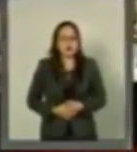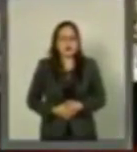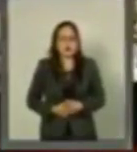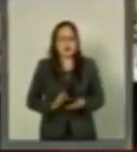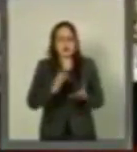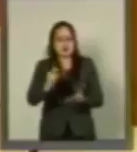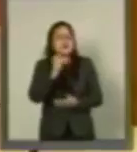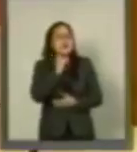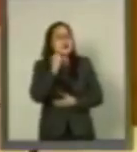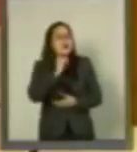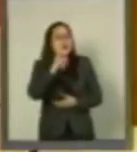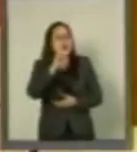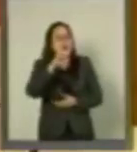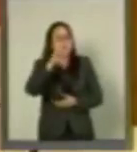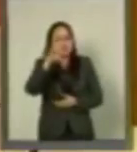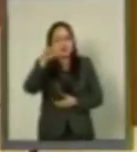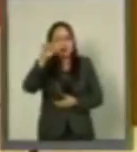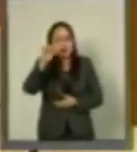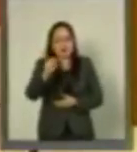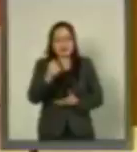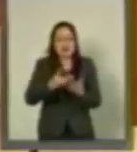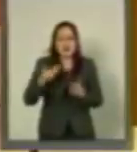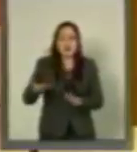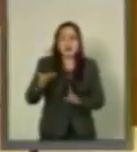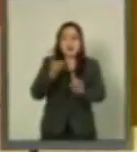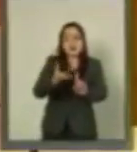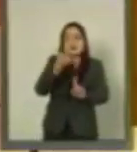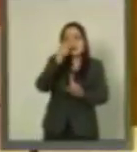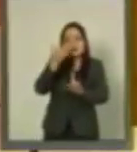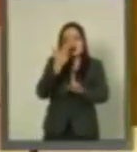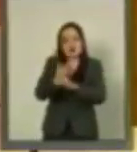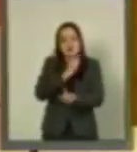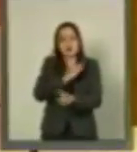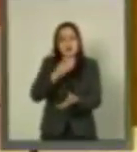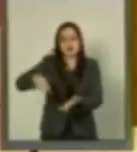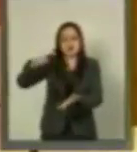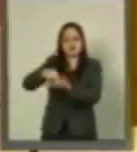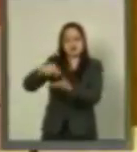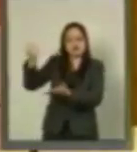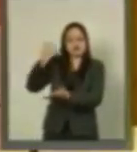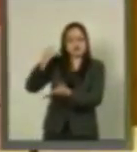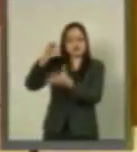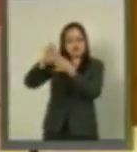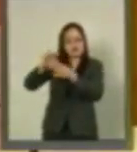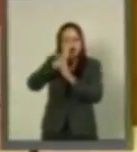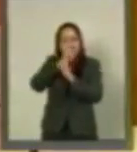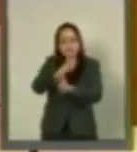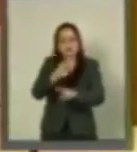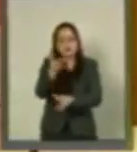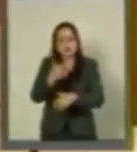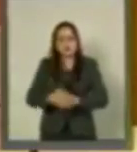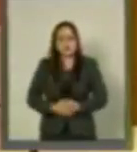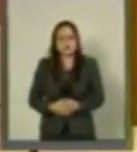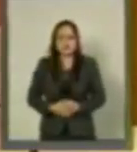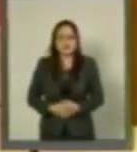Muchas gracias, senador Cárdenas. Solicito al secretario de Gobernación haga uso de la tribuna para responder al expuesto por el senador